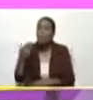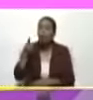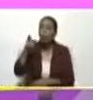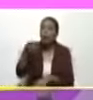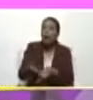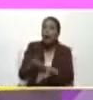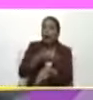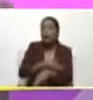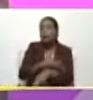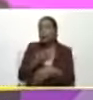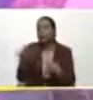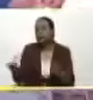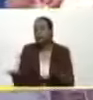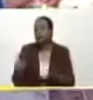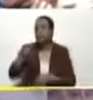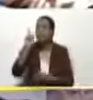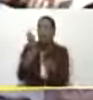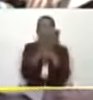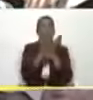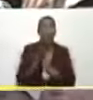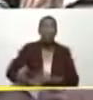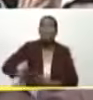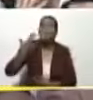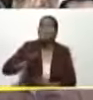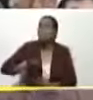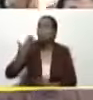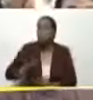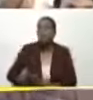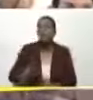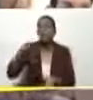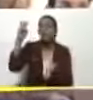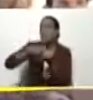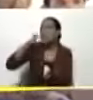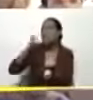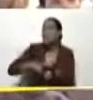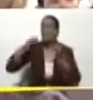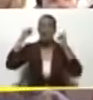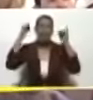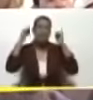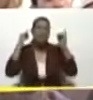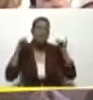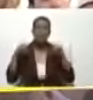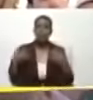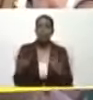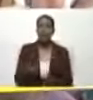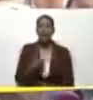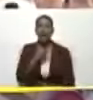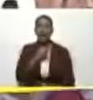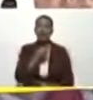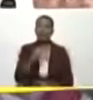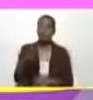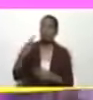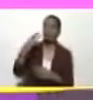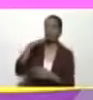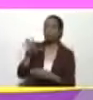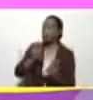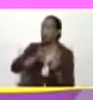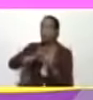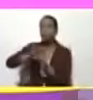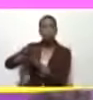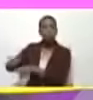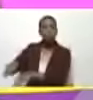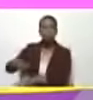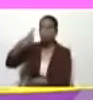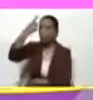ante todo pongan primero sus estudios ante el bochinche o las cosas que nos pueden existir para